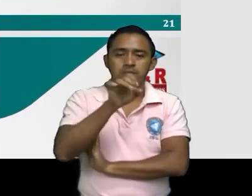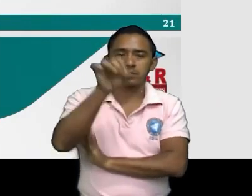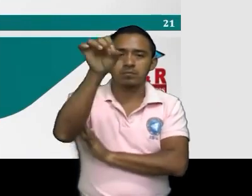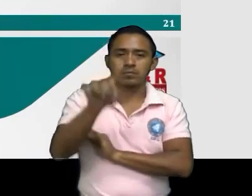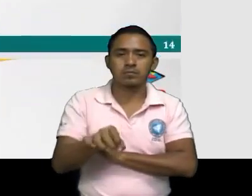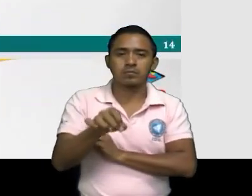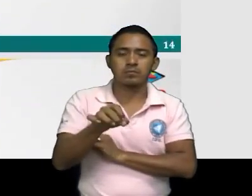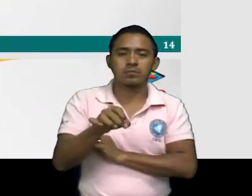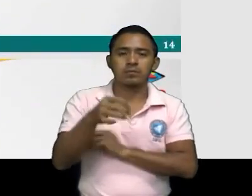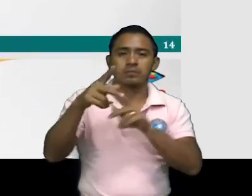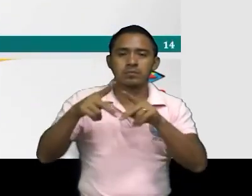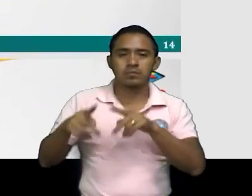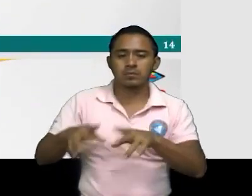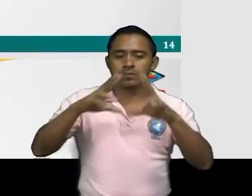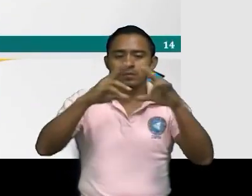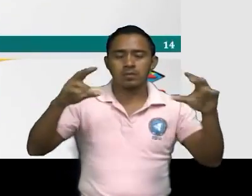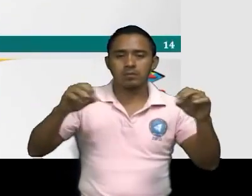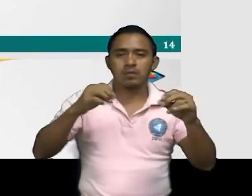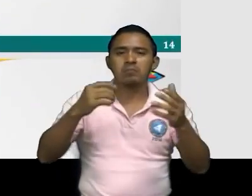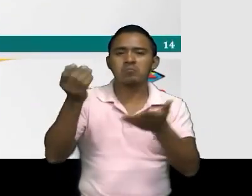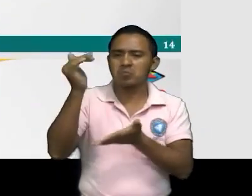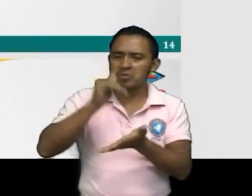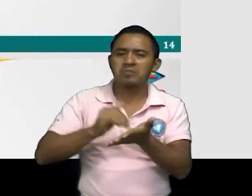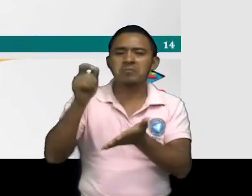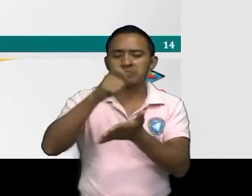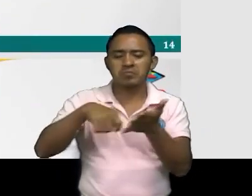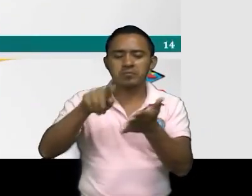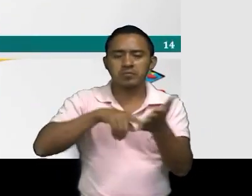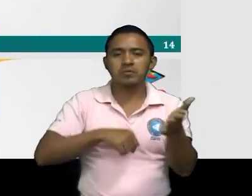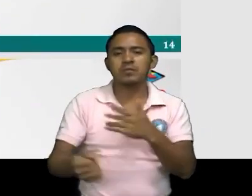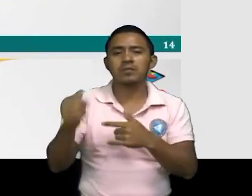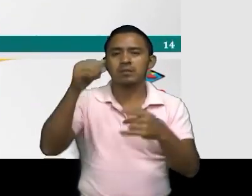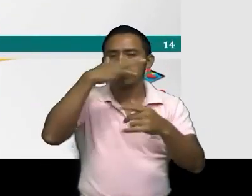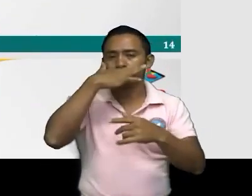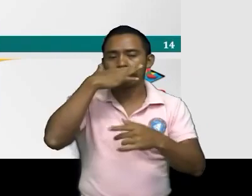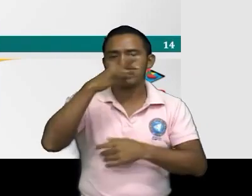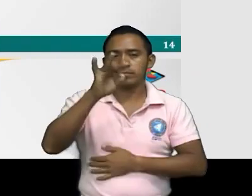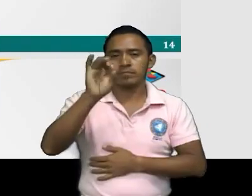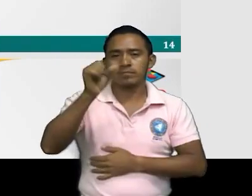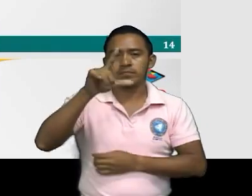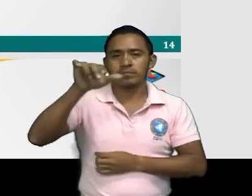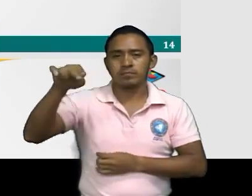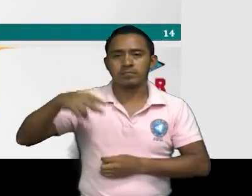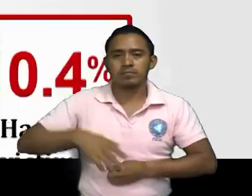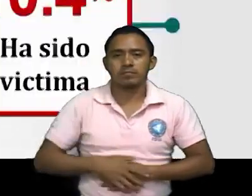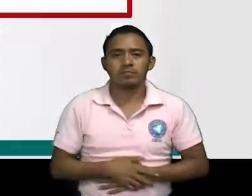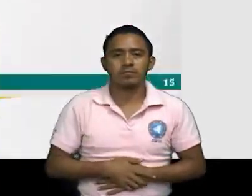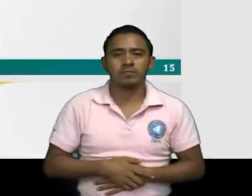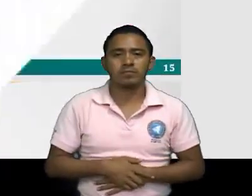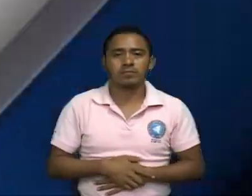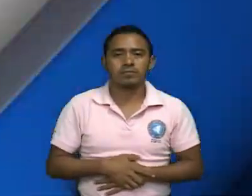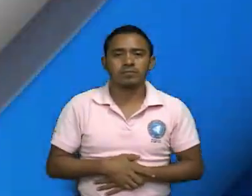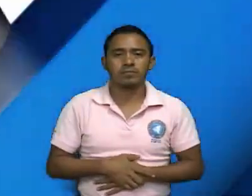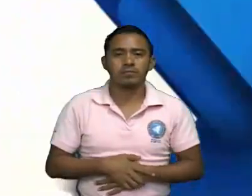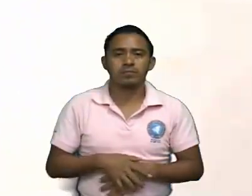63.5% que los nicaragüenses votarían por el Frente Sandinista de Liberación Nacional.